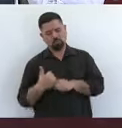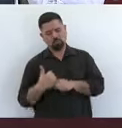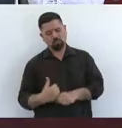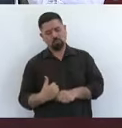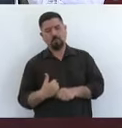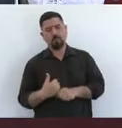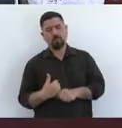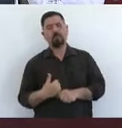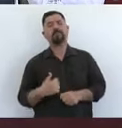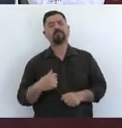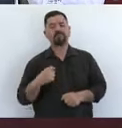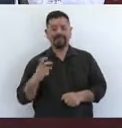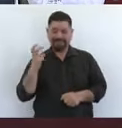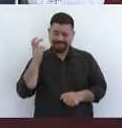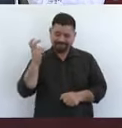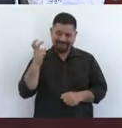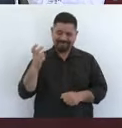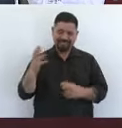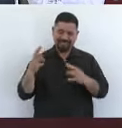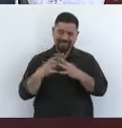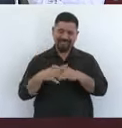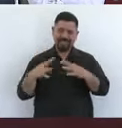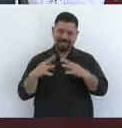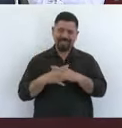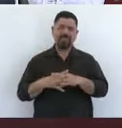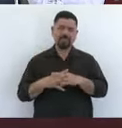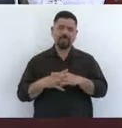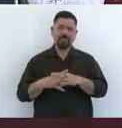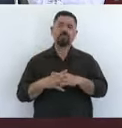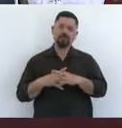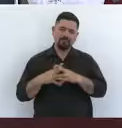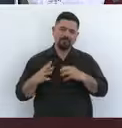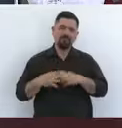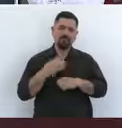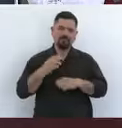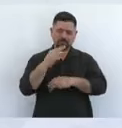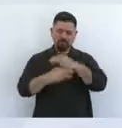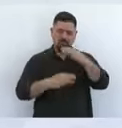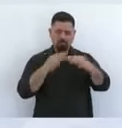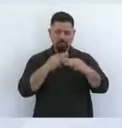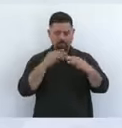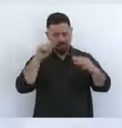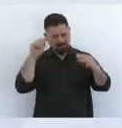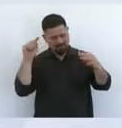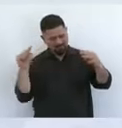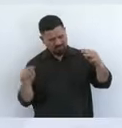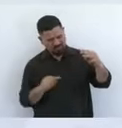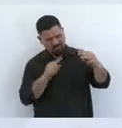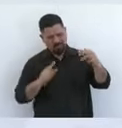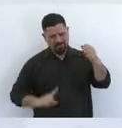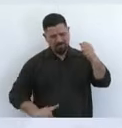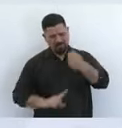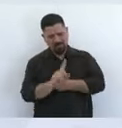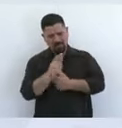esta guerra vino a afectar la economía mundial. Hay una